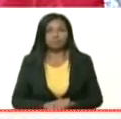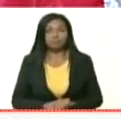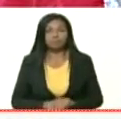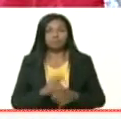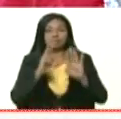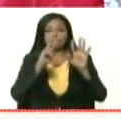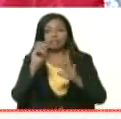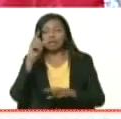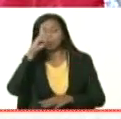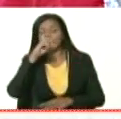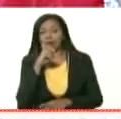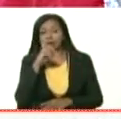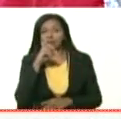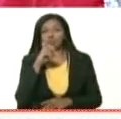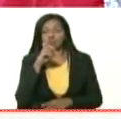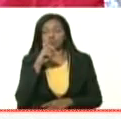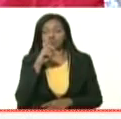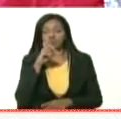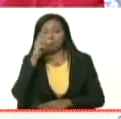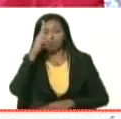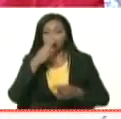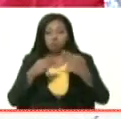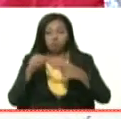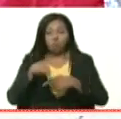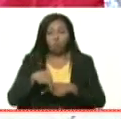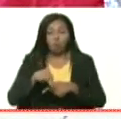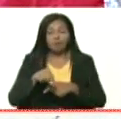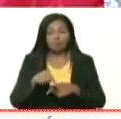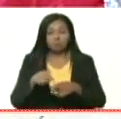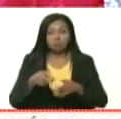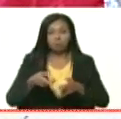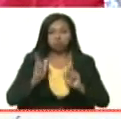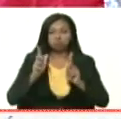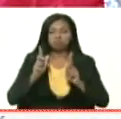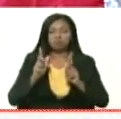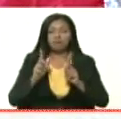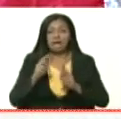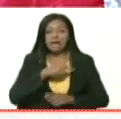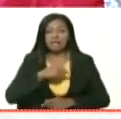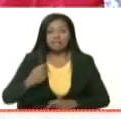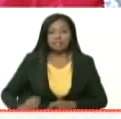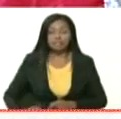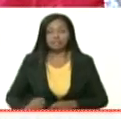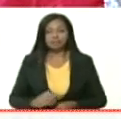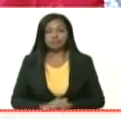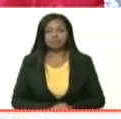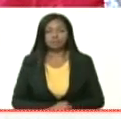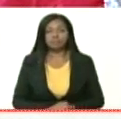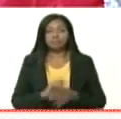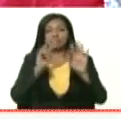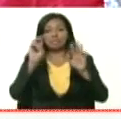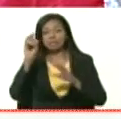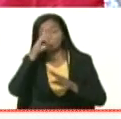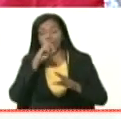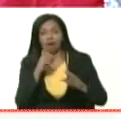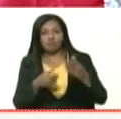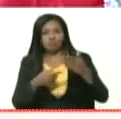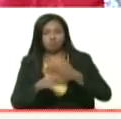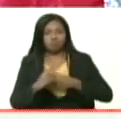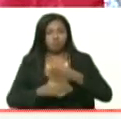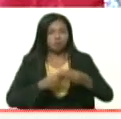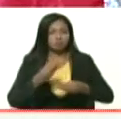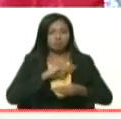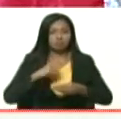70 años se conmemoran ya hoy en China. 70 años vamos a